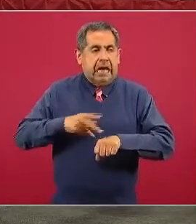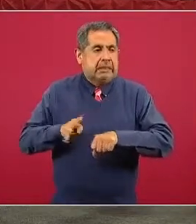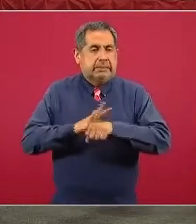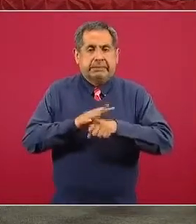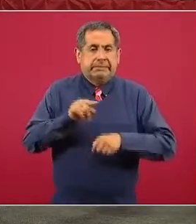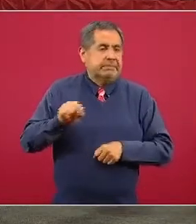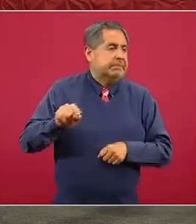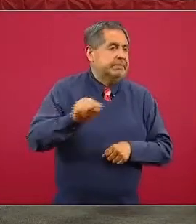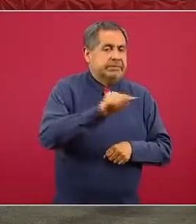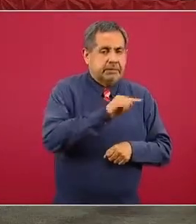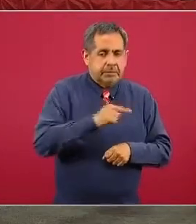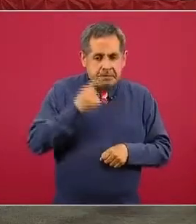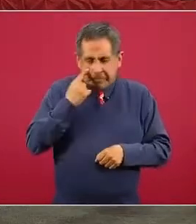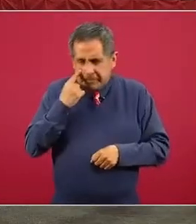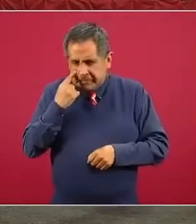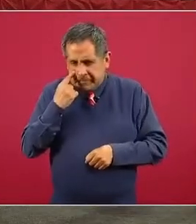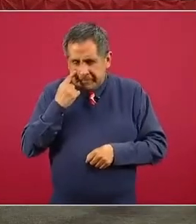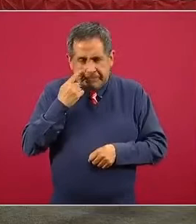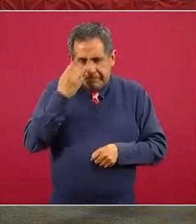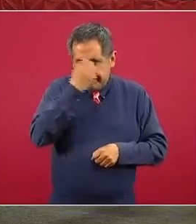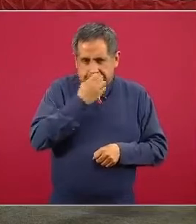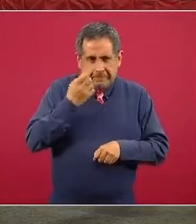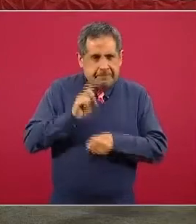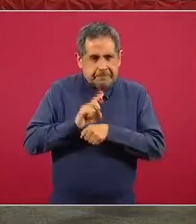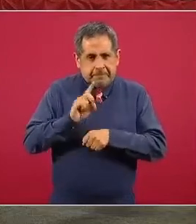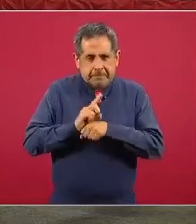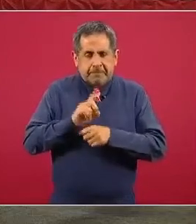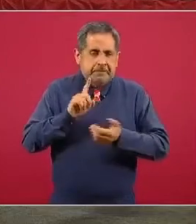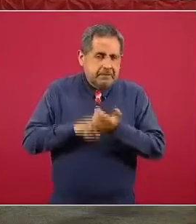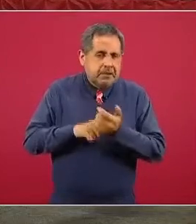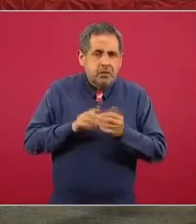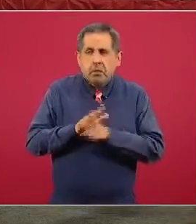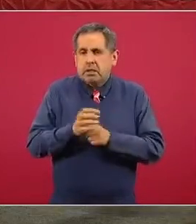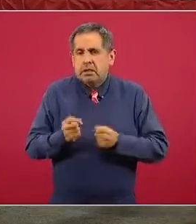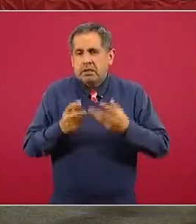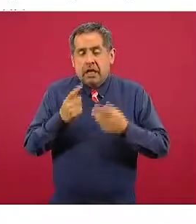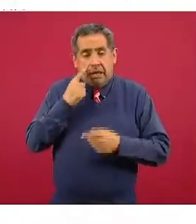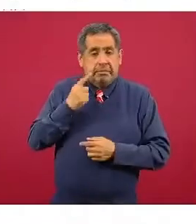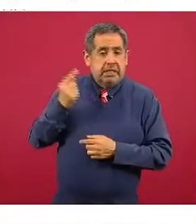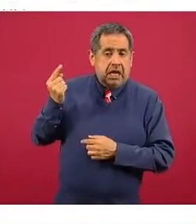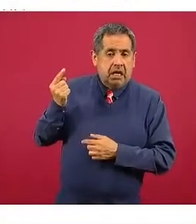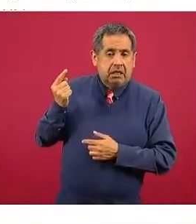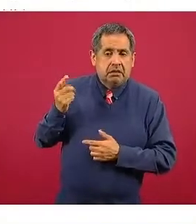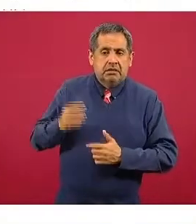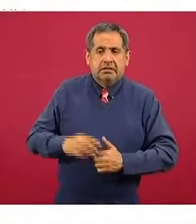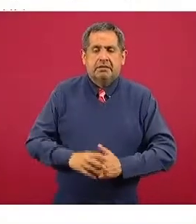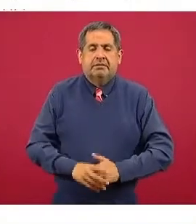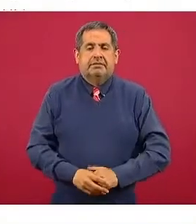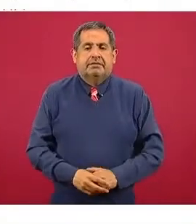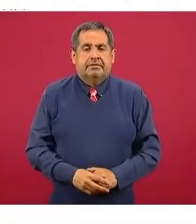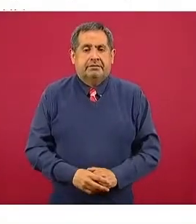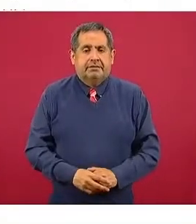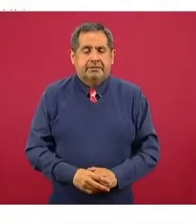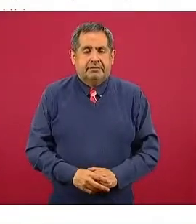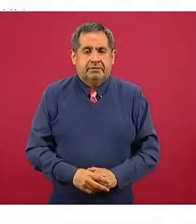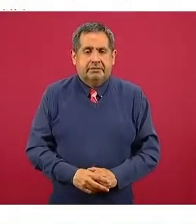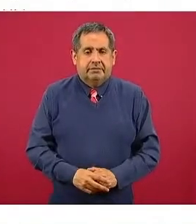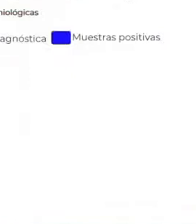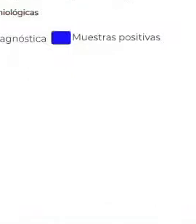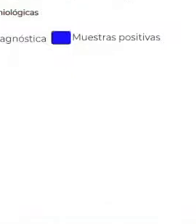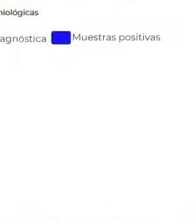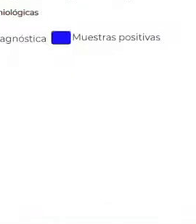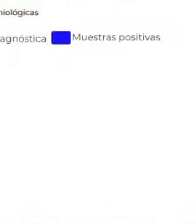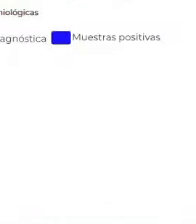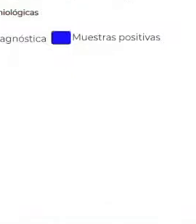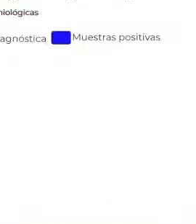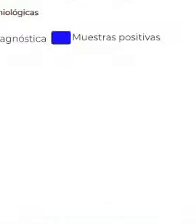también estamos midiendo día con día en las entidades. Aquí está representado de manera semanal y además tiene otras